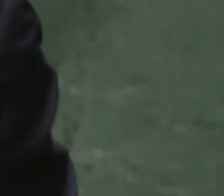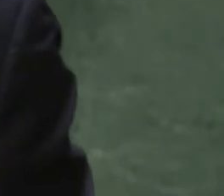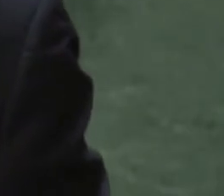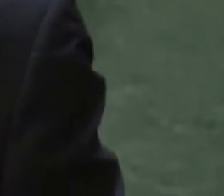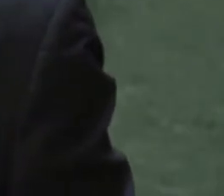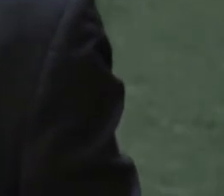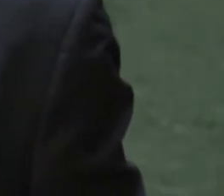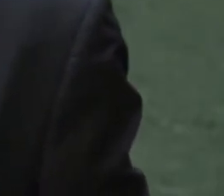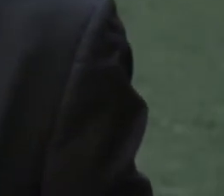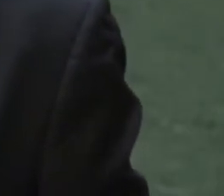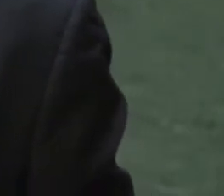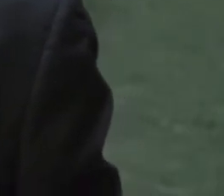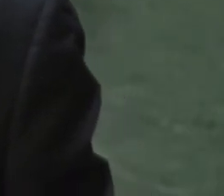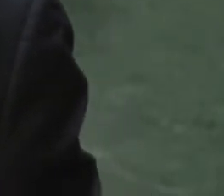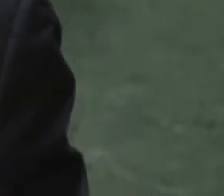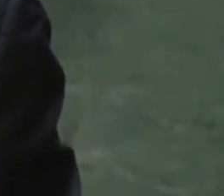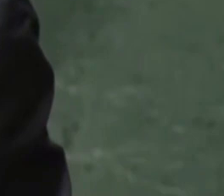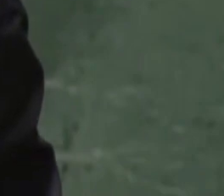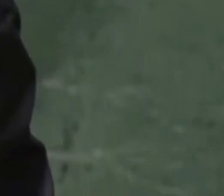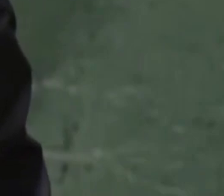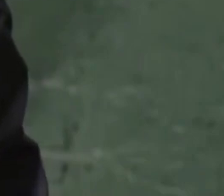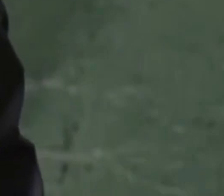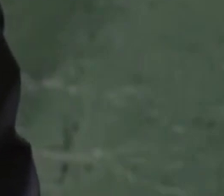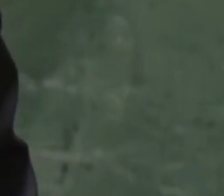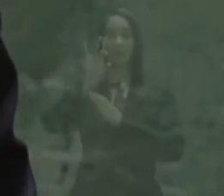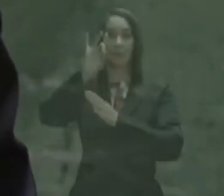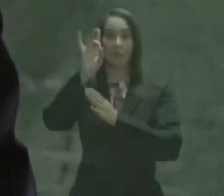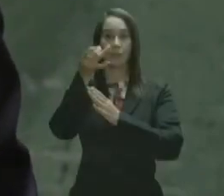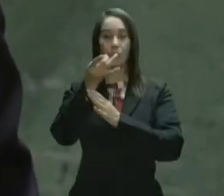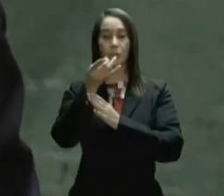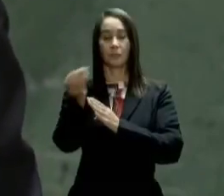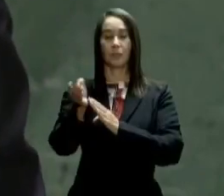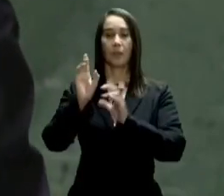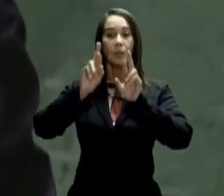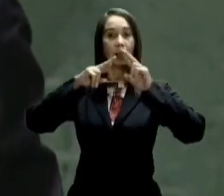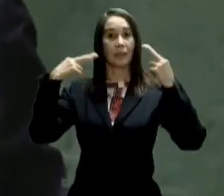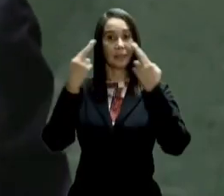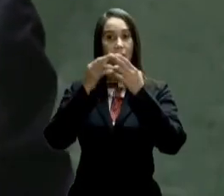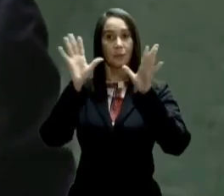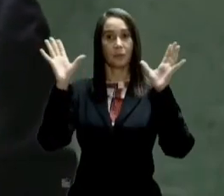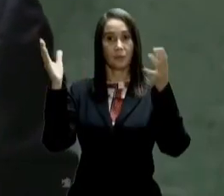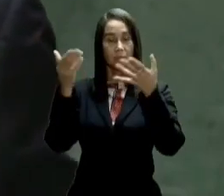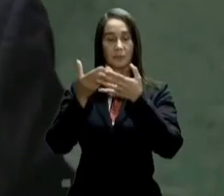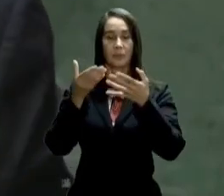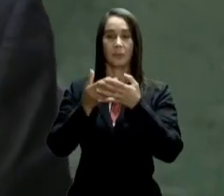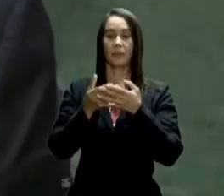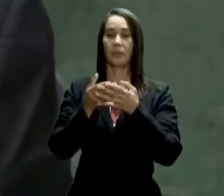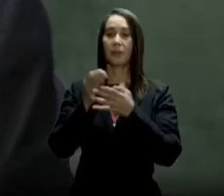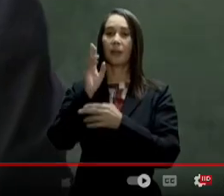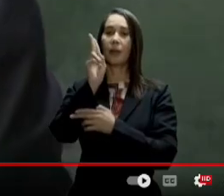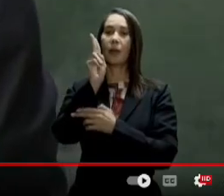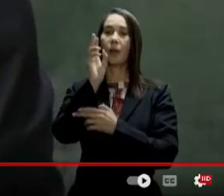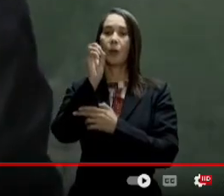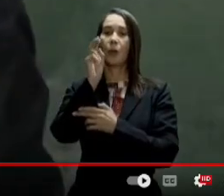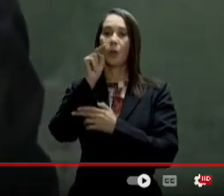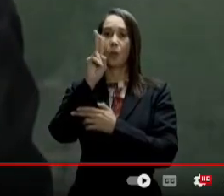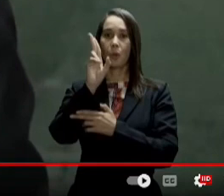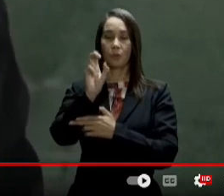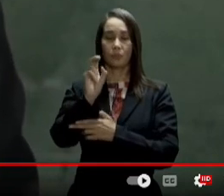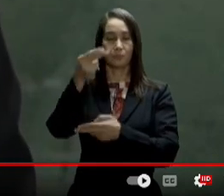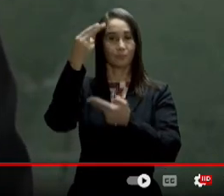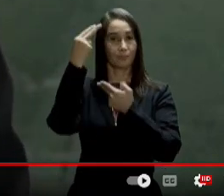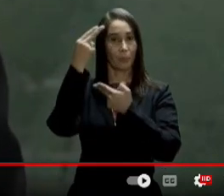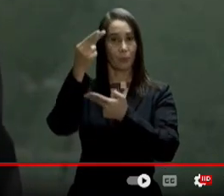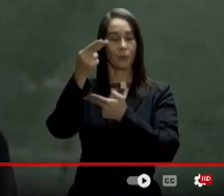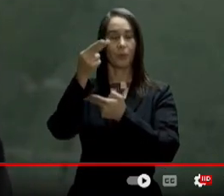Denis Francis, presidente del 78º periodo de sesiones de la Asamblea General de las Naciones Unidas.